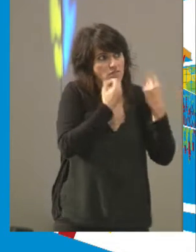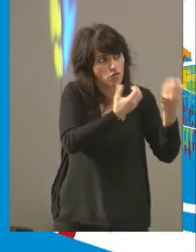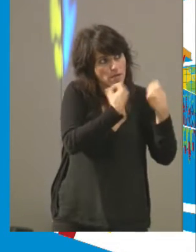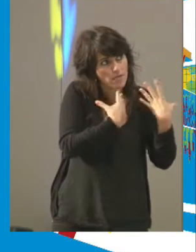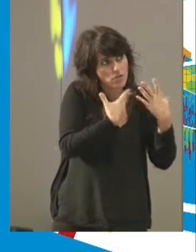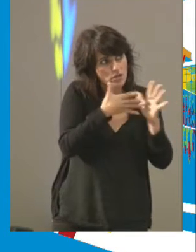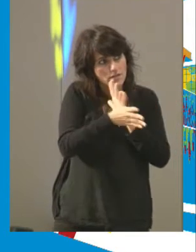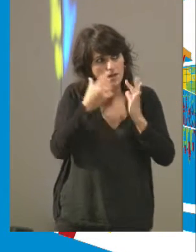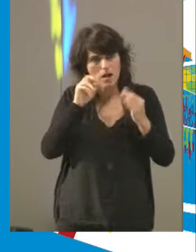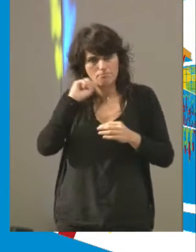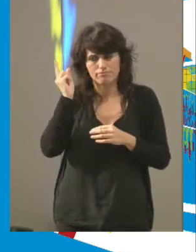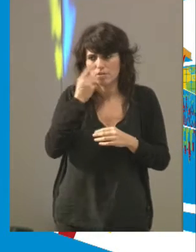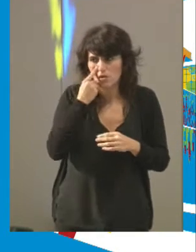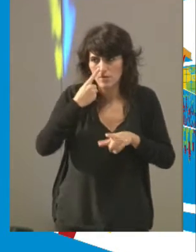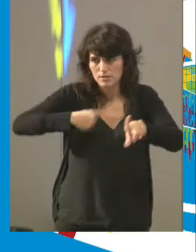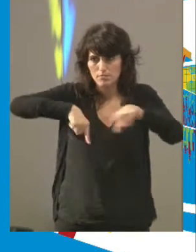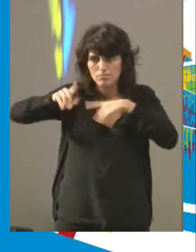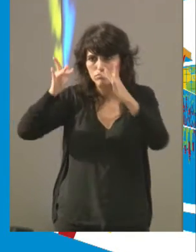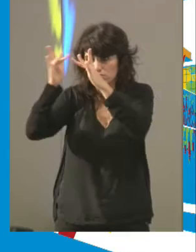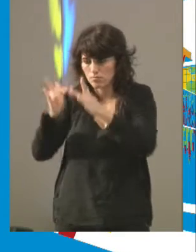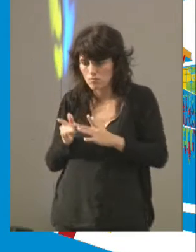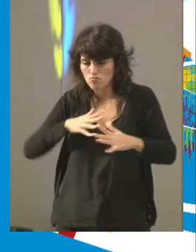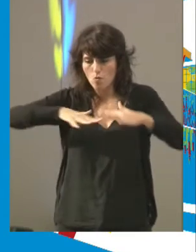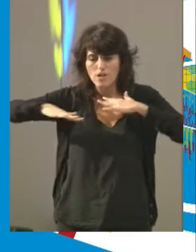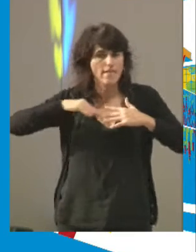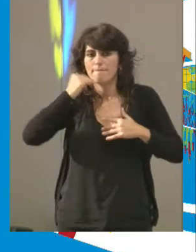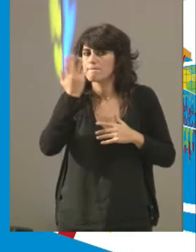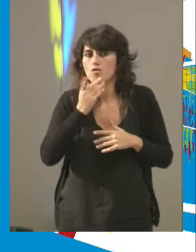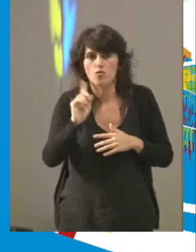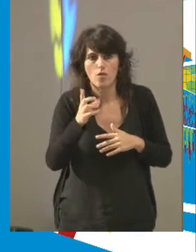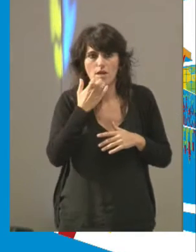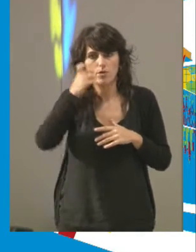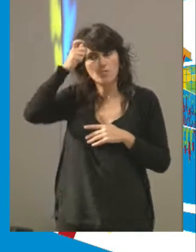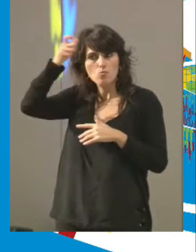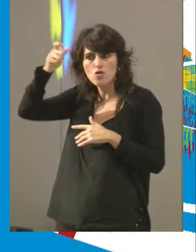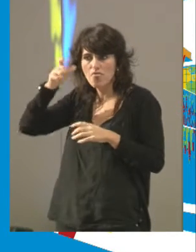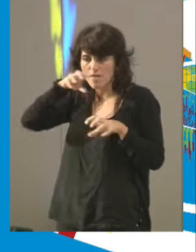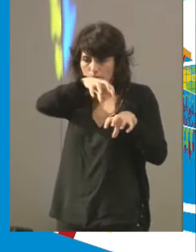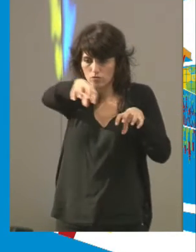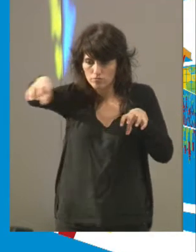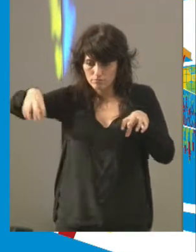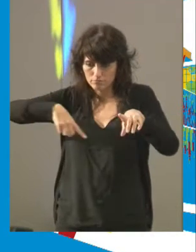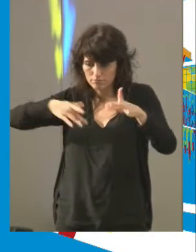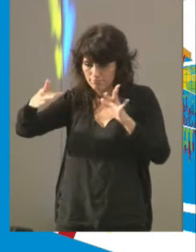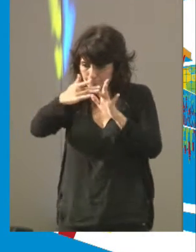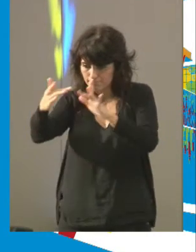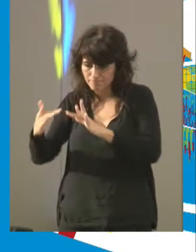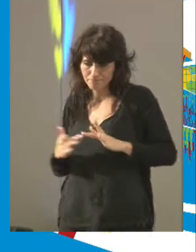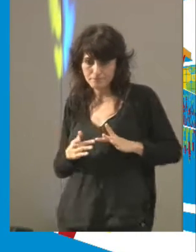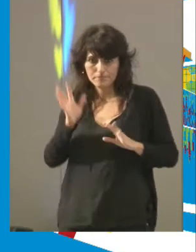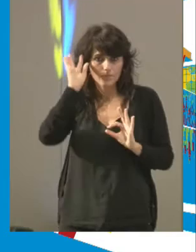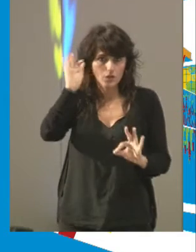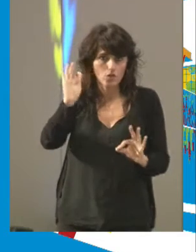descubierto relaciones de movilidad que no conocíamos, que se producían en el entorno de Zaragoza, relaciones entre municipios que evidentemente en los entornos